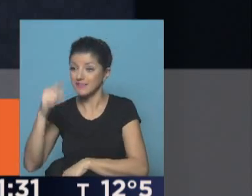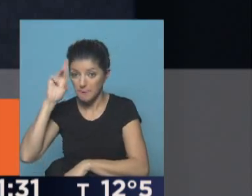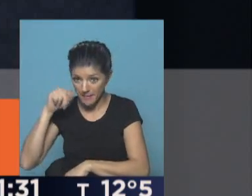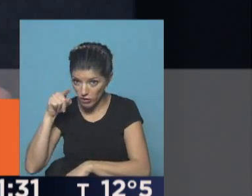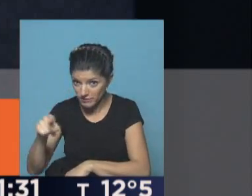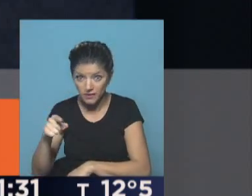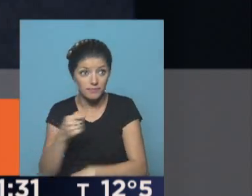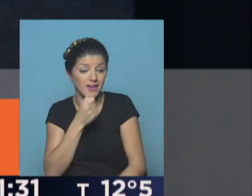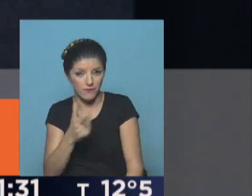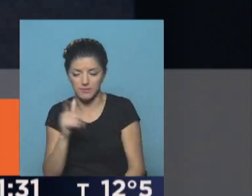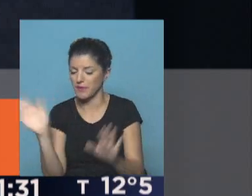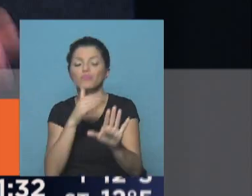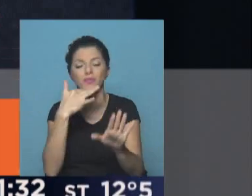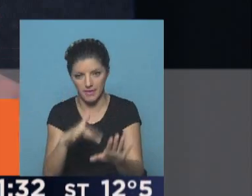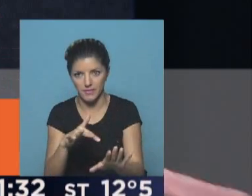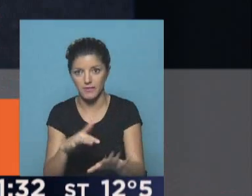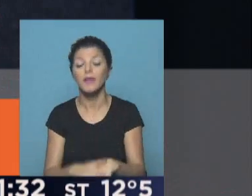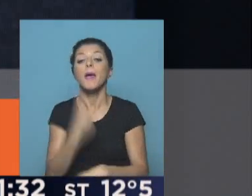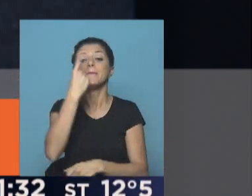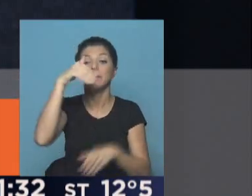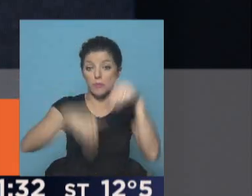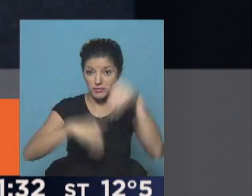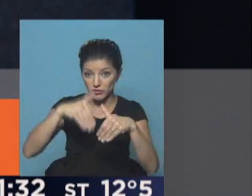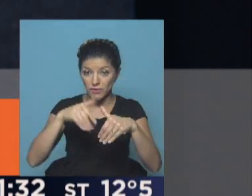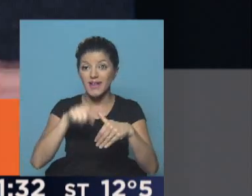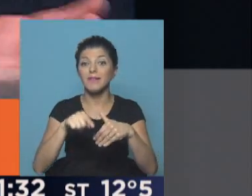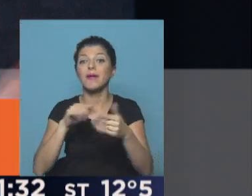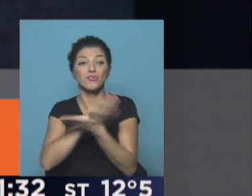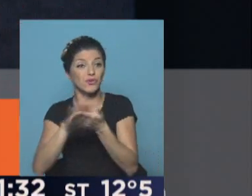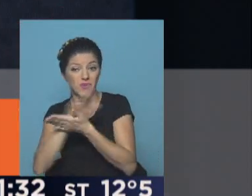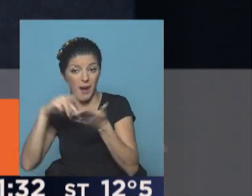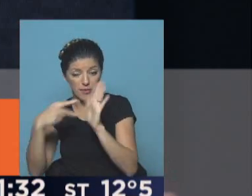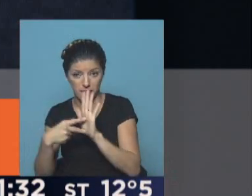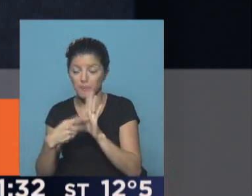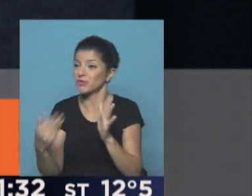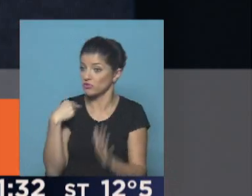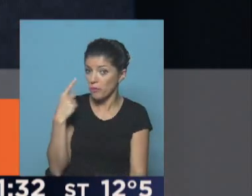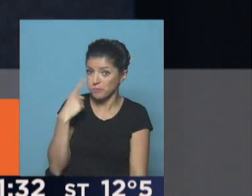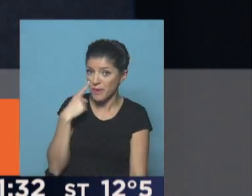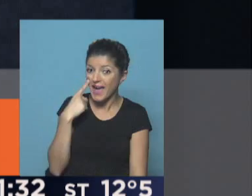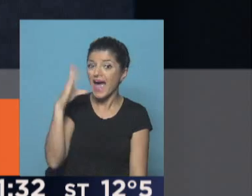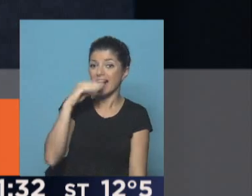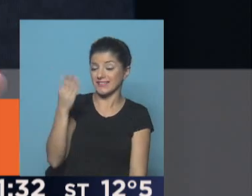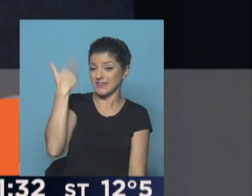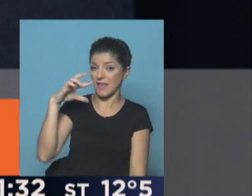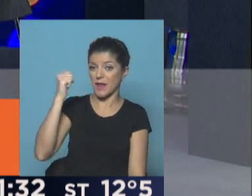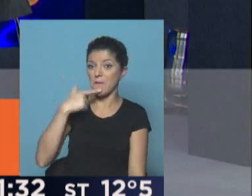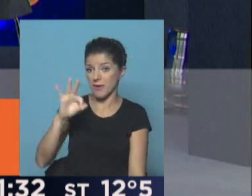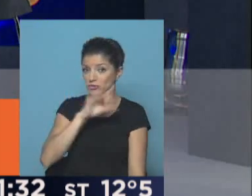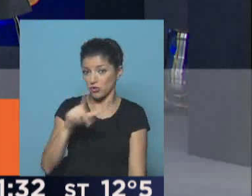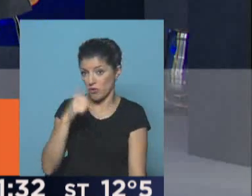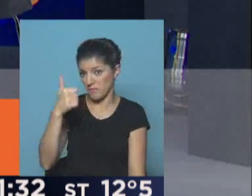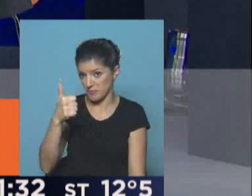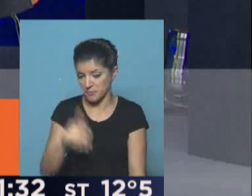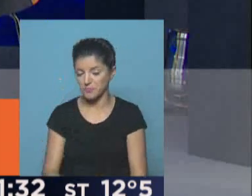sencillo esto para que entendamos la primaria de la instancia de resolución de ese problema pero si llego yo conocía la christina de los pasos no a la christina del dedo no